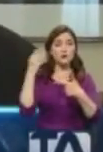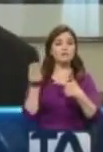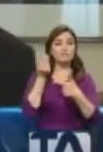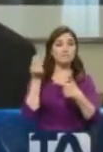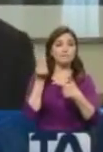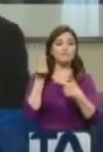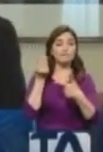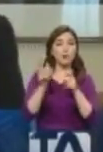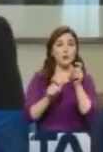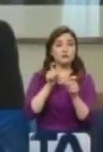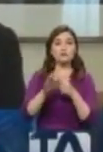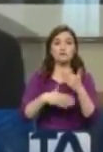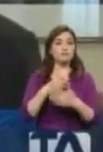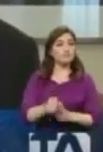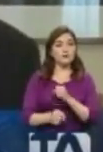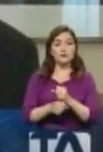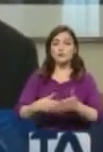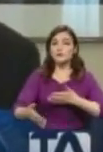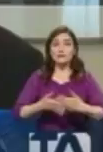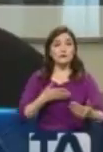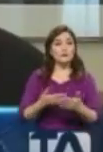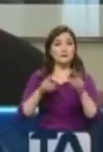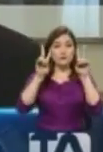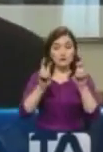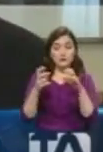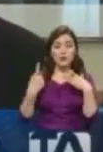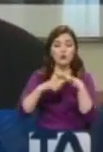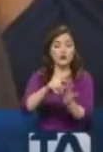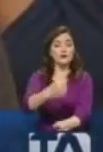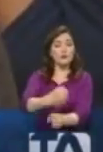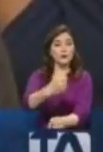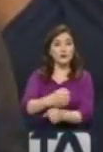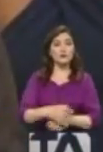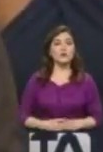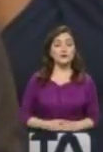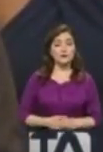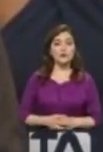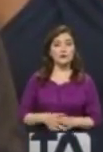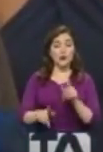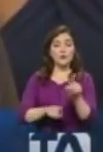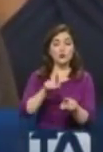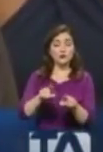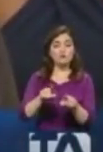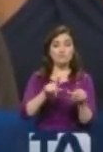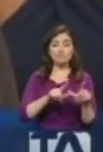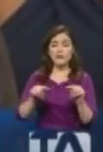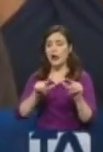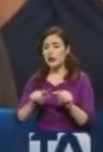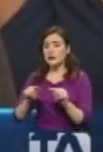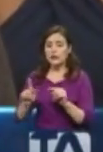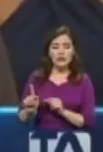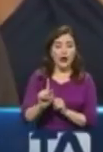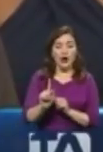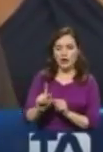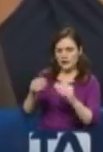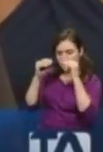jóvenes y personas de todas las edades. Lo mismo tiene que ver con inserción laboral. Algunas personas refugiadas han recibido